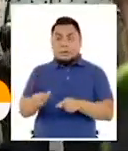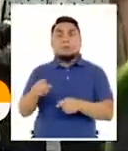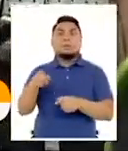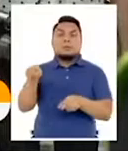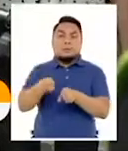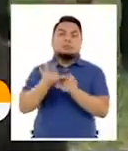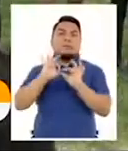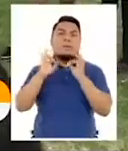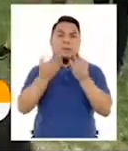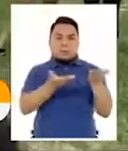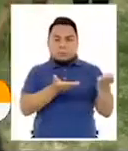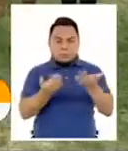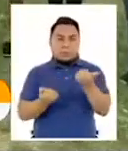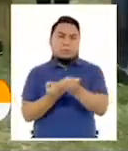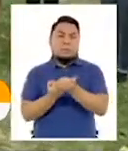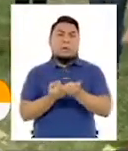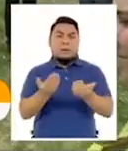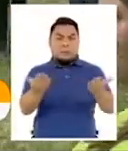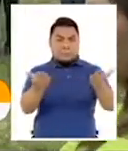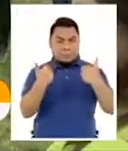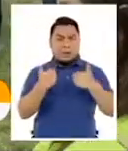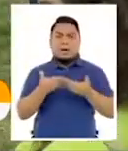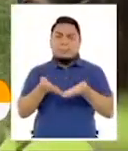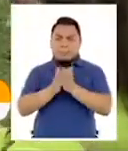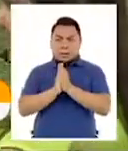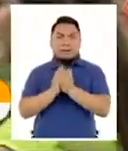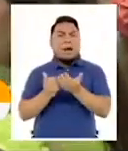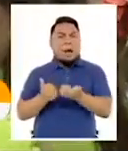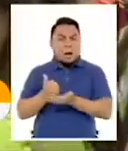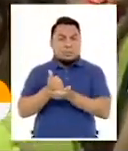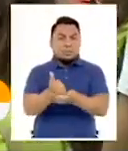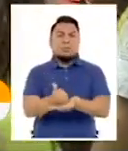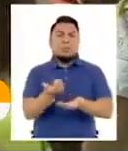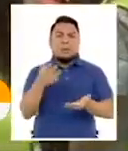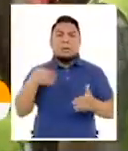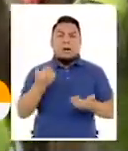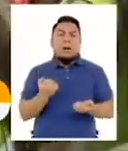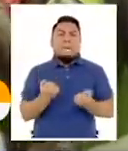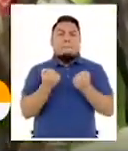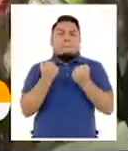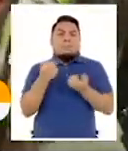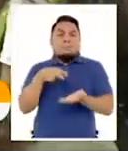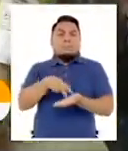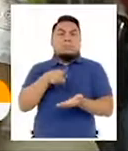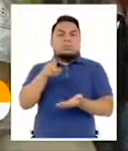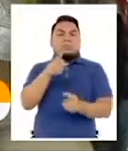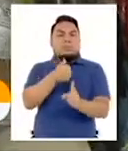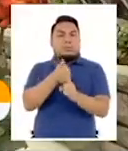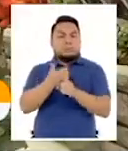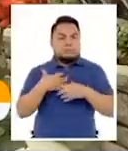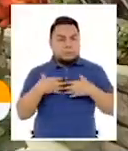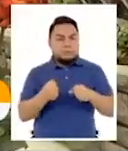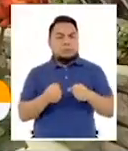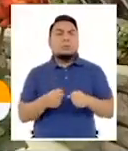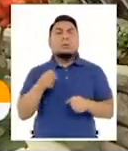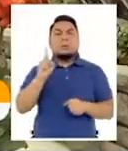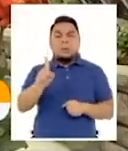pacientes y familiares en Esperantra, que vengan, que pidan ayuda y que cada vez tengan más empoderamiento sobre la propia salud. Es